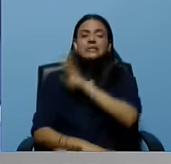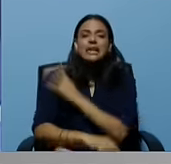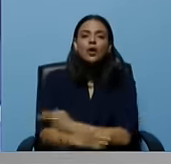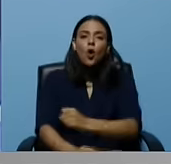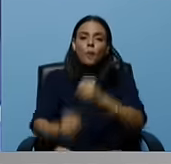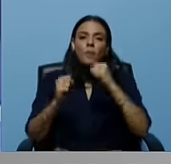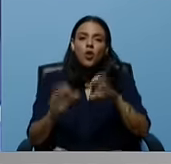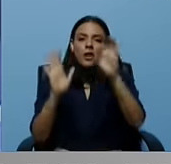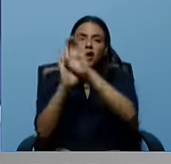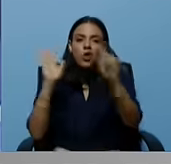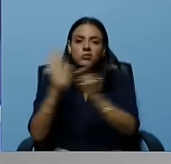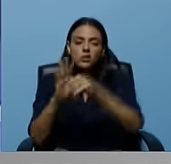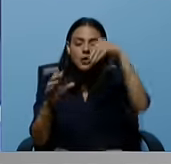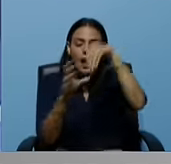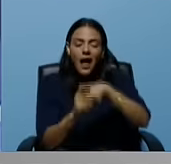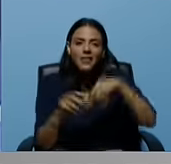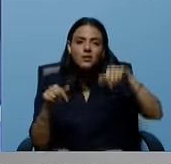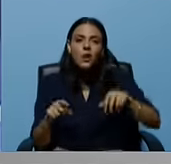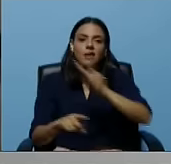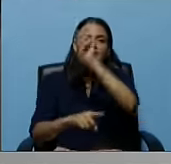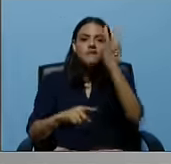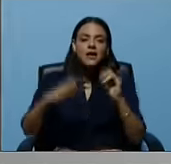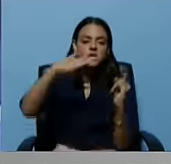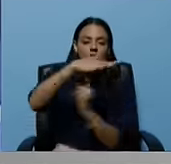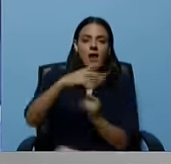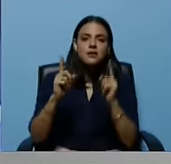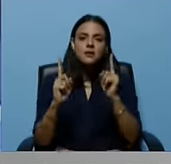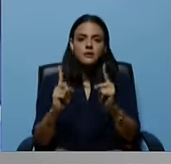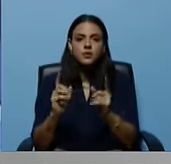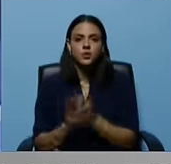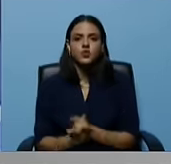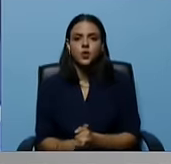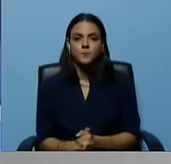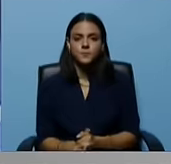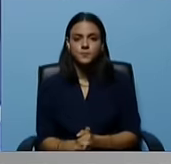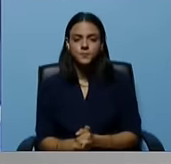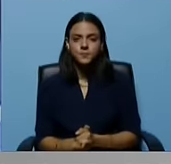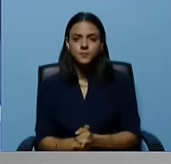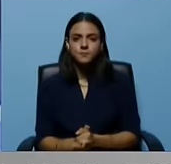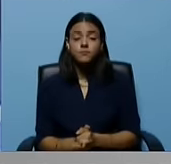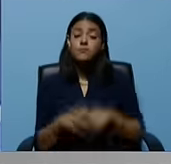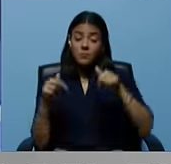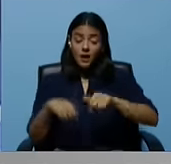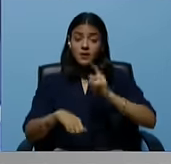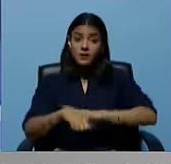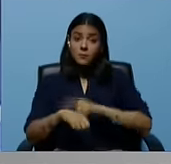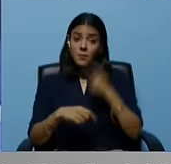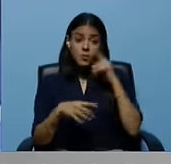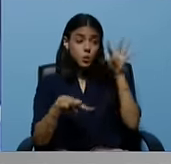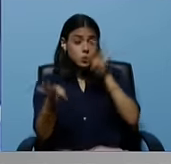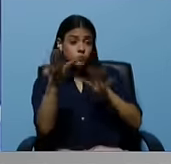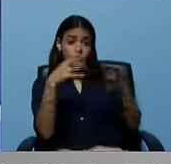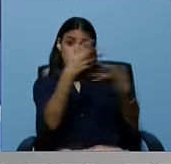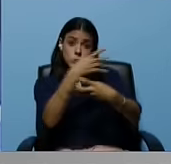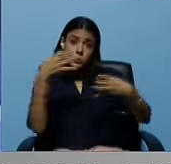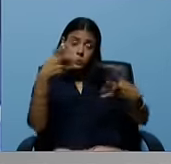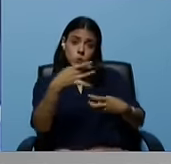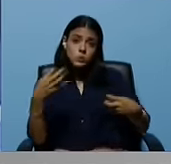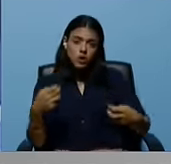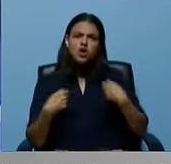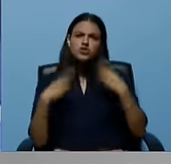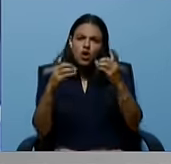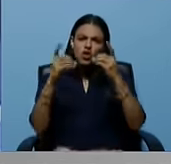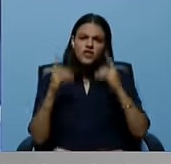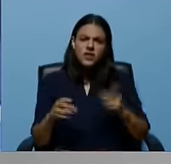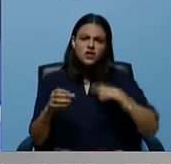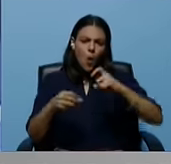poderes contemplados en esta Constitución. En este contexto, he decidido salir